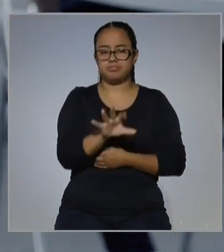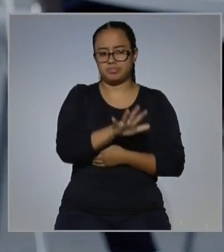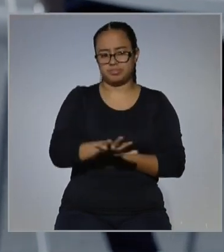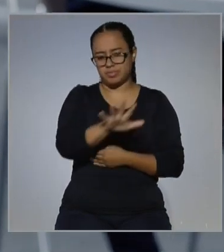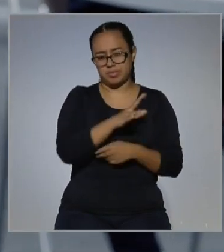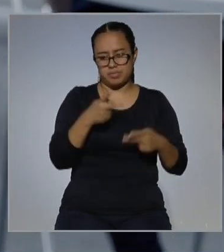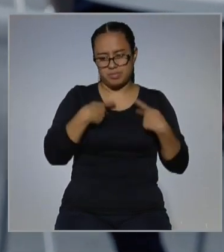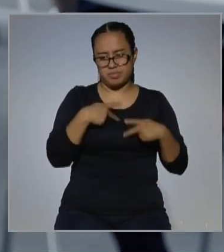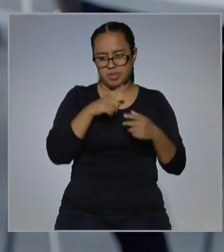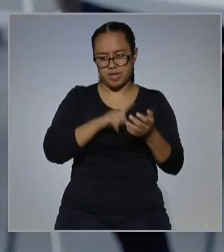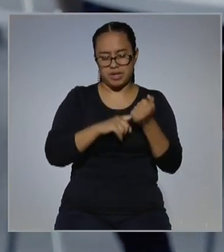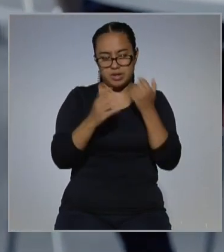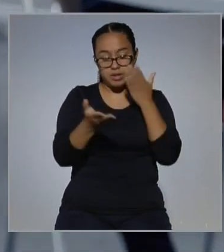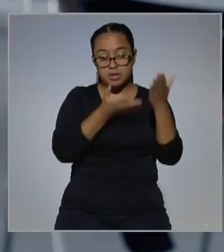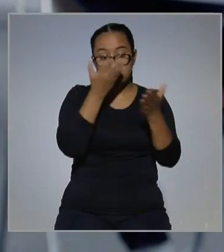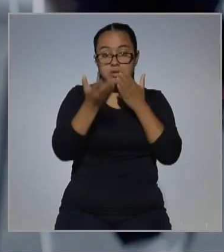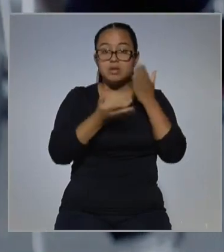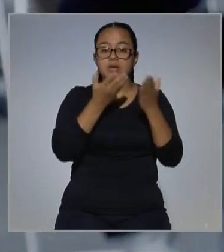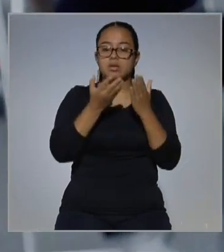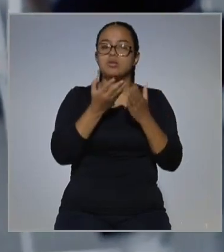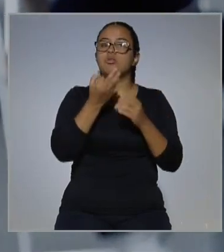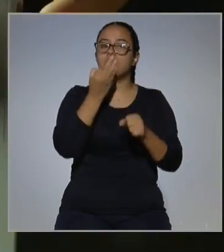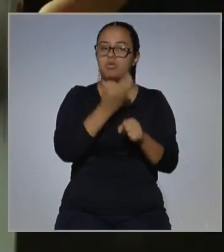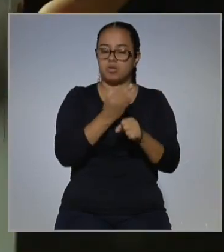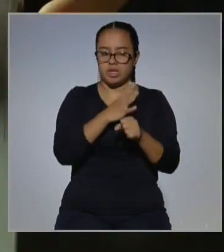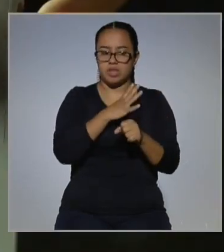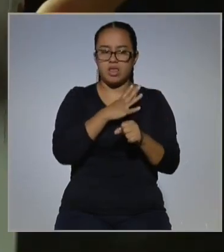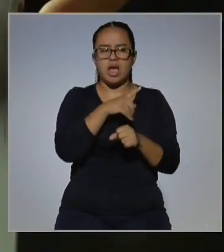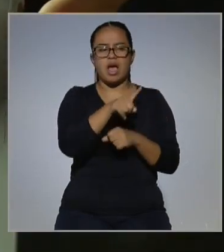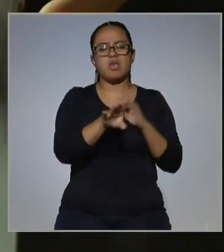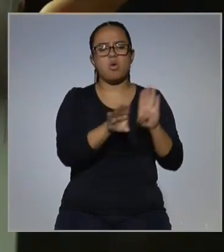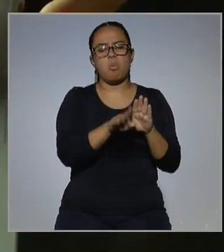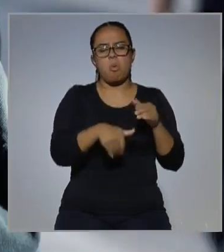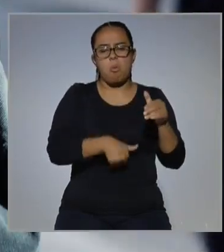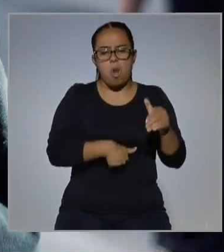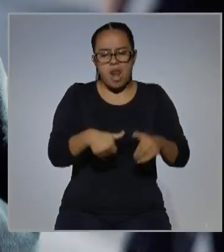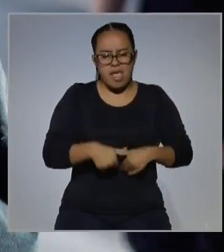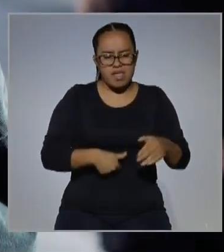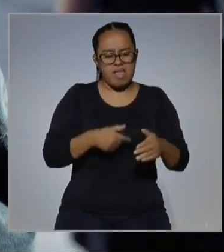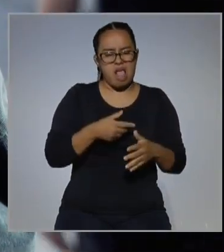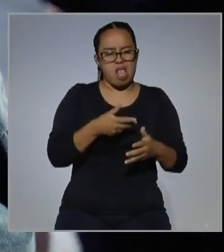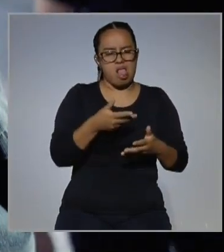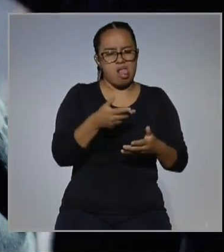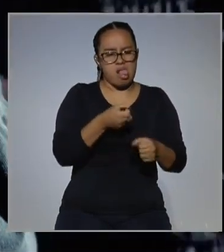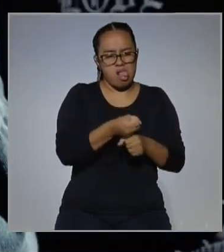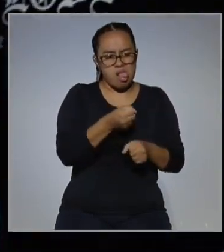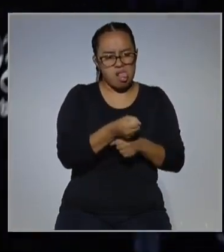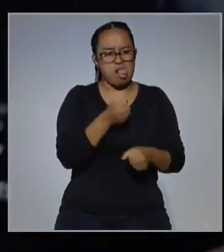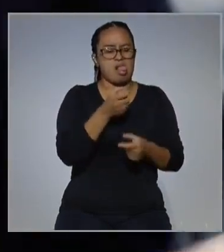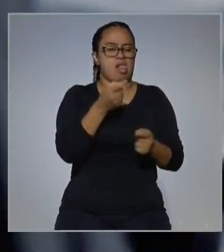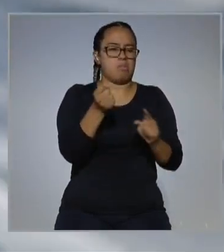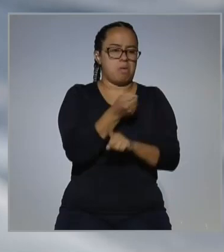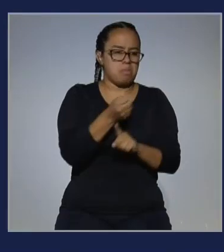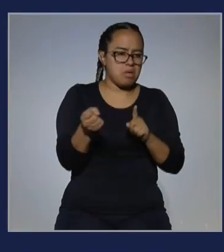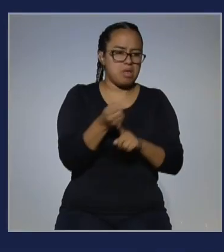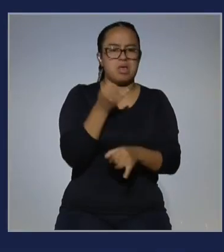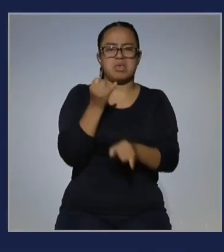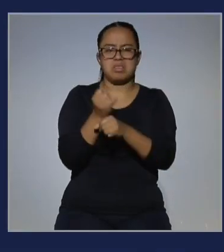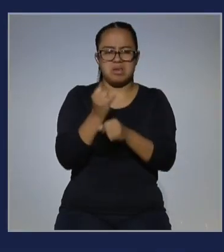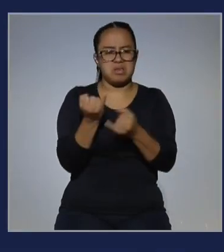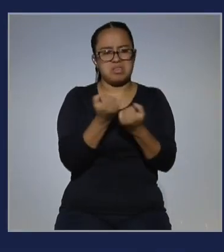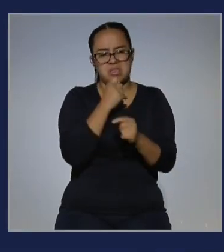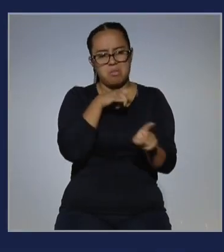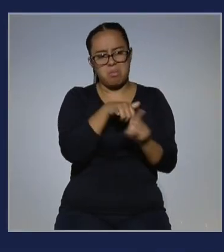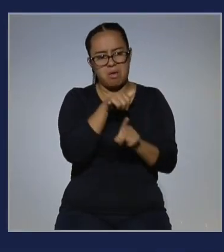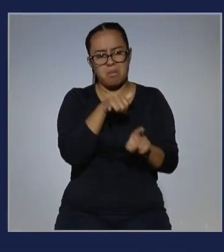en las comunidades educativas se enfrenta al acoso, ciberacoso y violencia física. Por